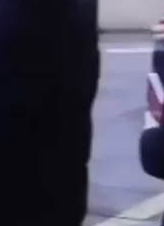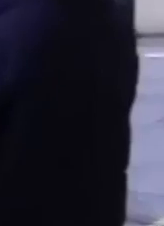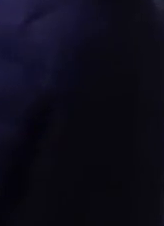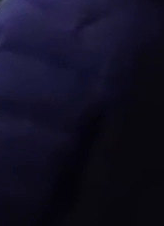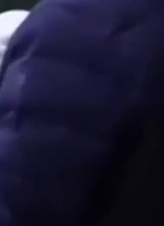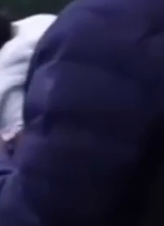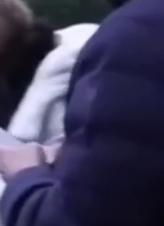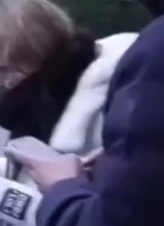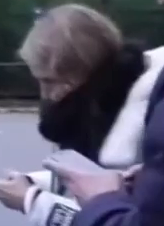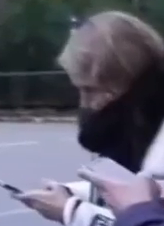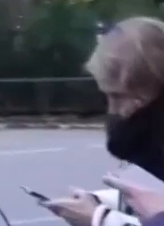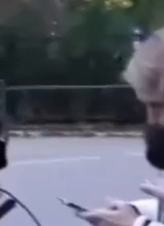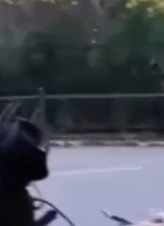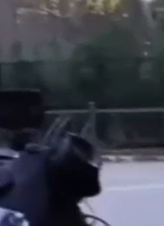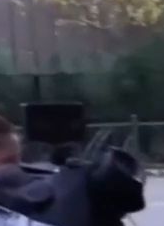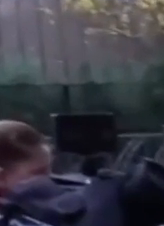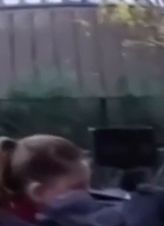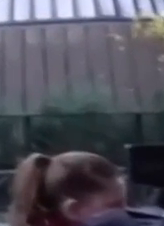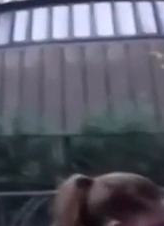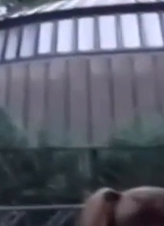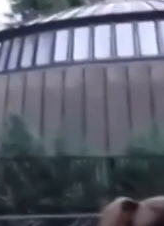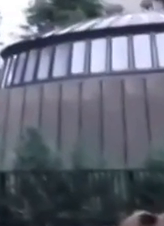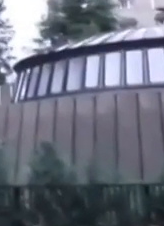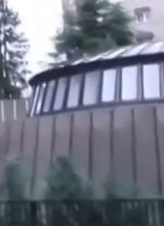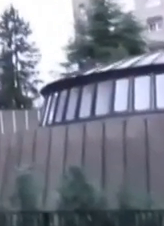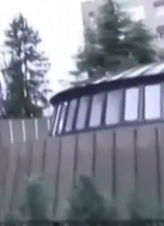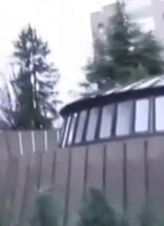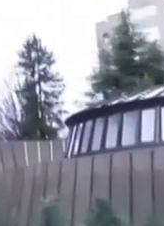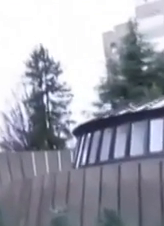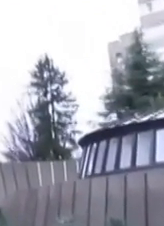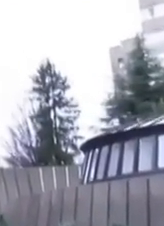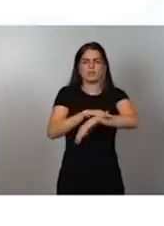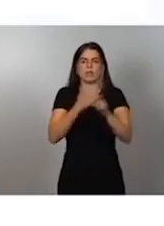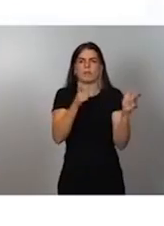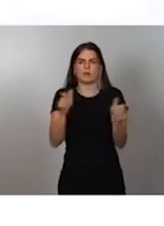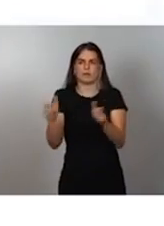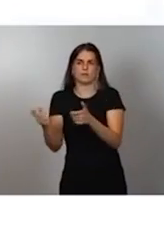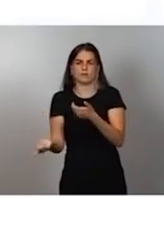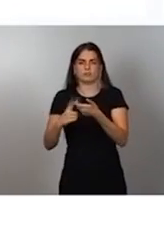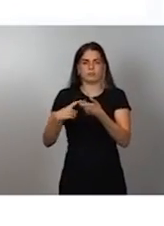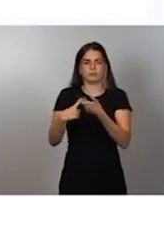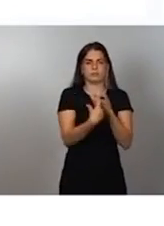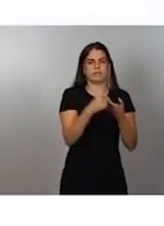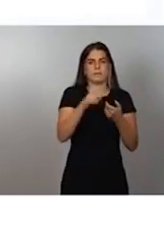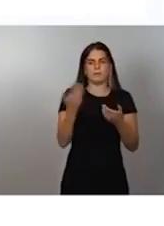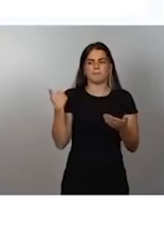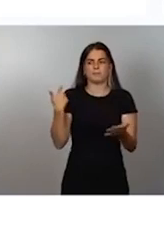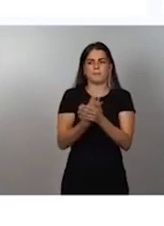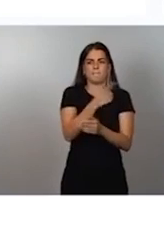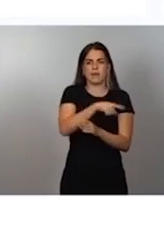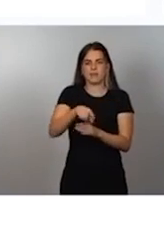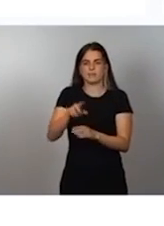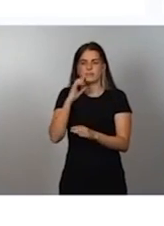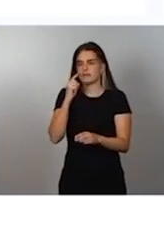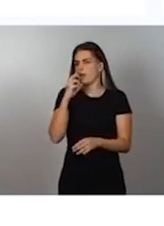parlamentaria en el Congreso de los Diputados y privando al resto de parlamentarios, en este caso de Vox y del Partido Popular,